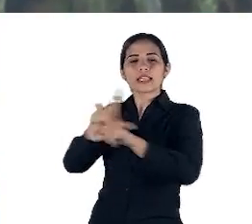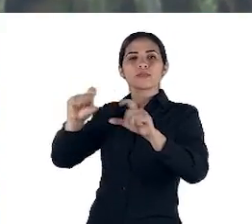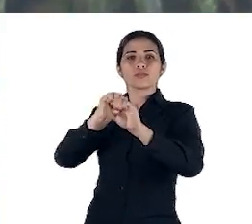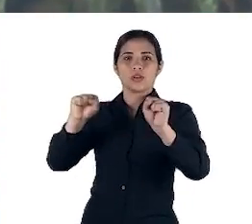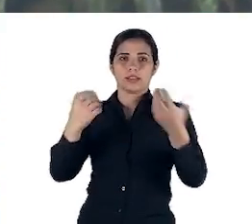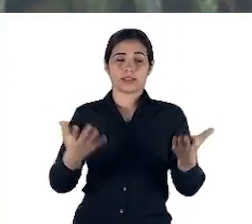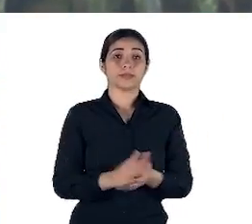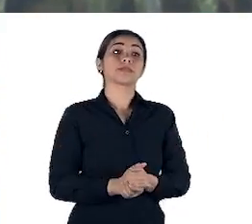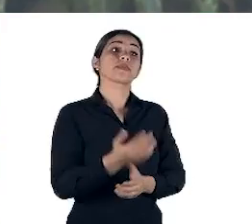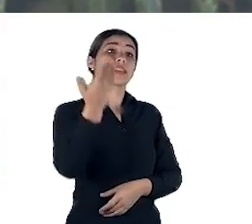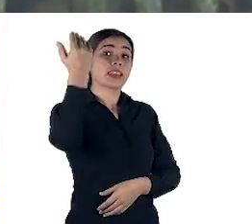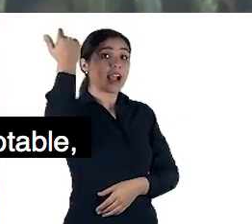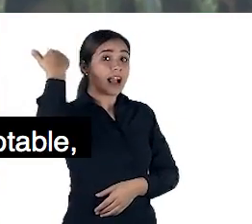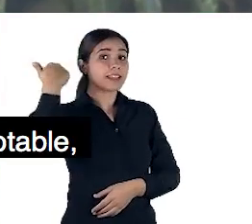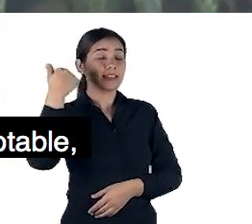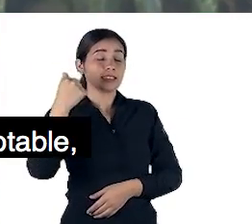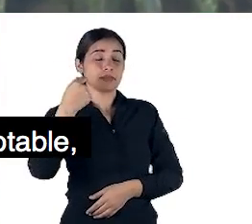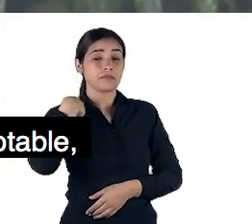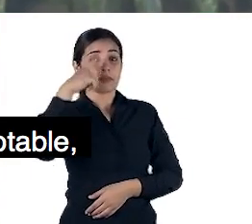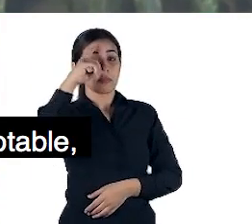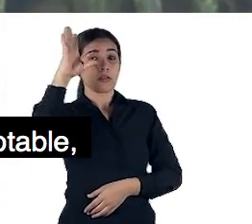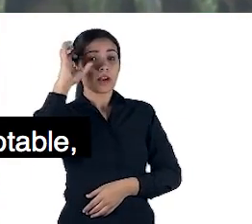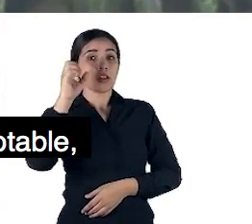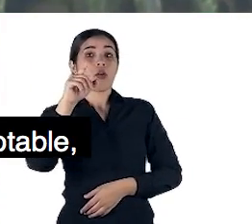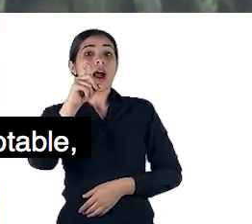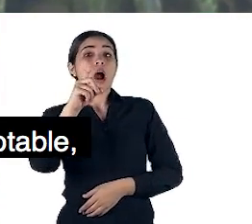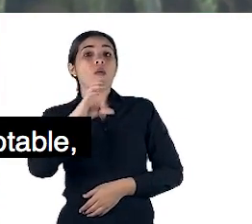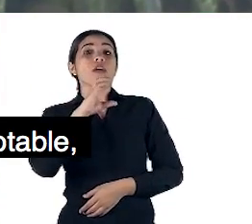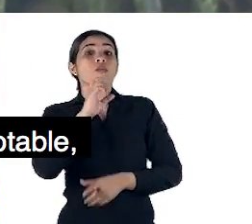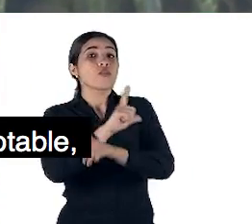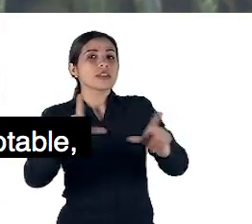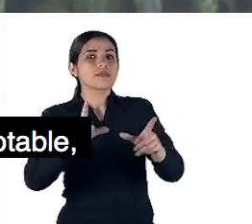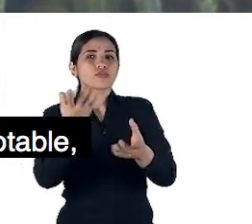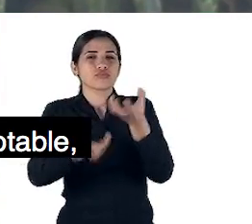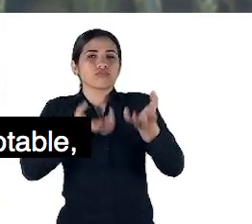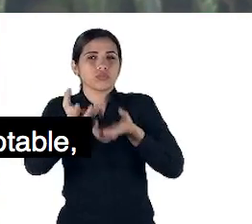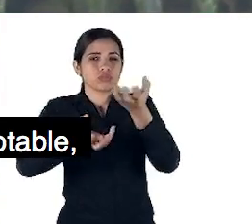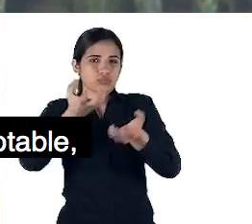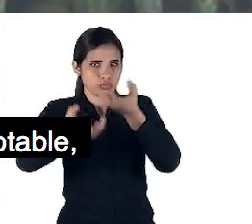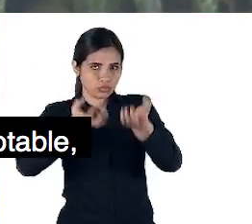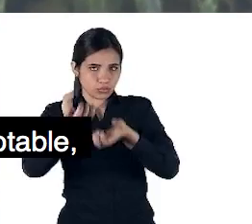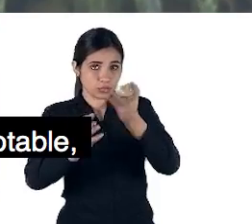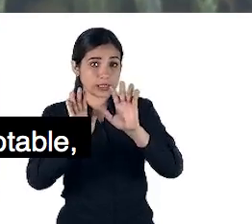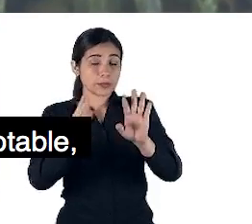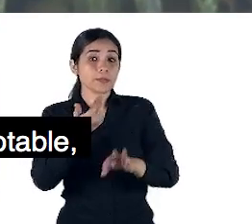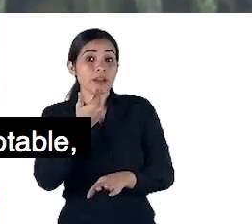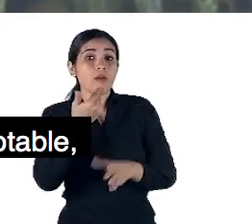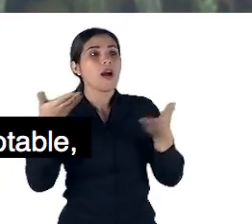Antes se hervía el agua, ¿cierto? Potabilizábamos el agua de esa manera. Hoy tenemos agua